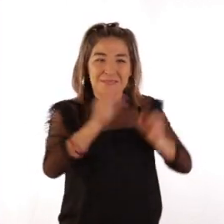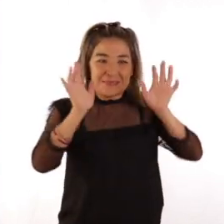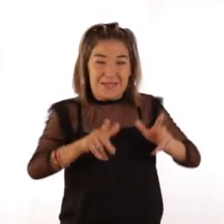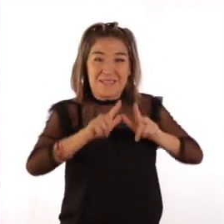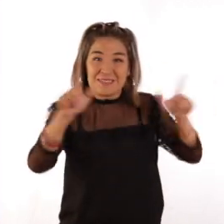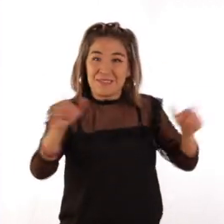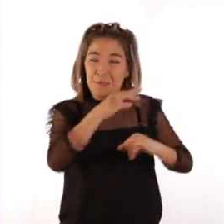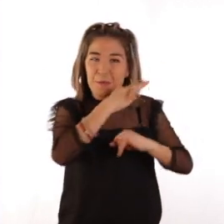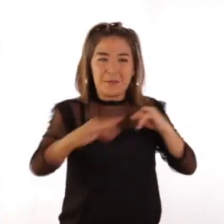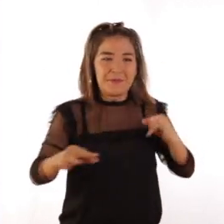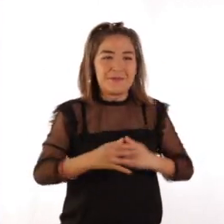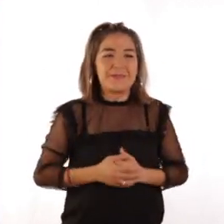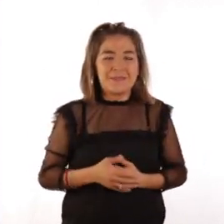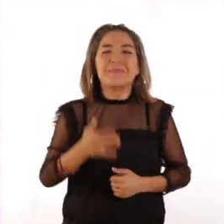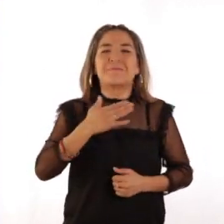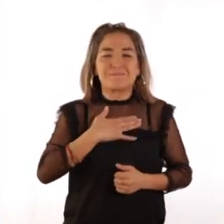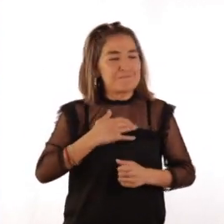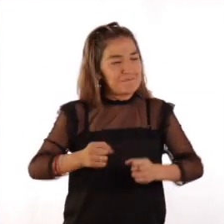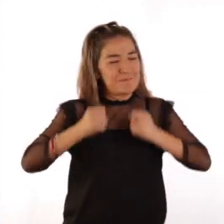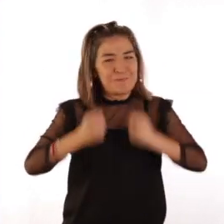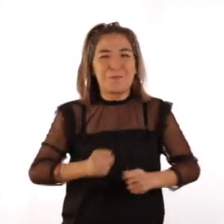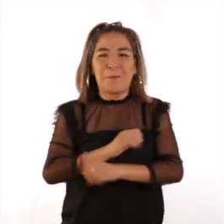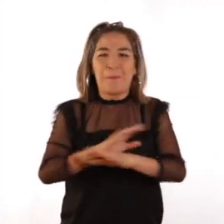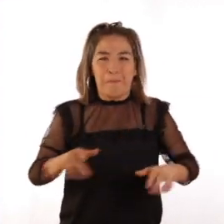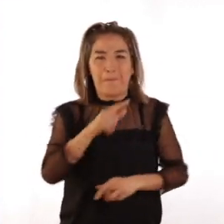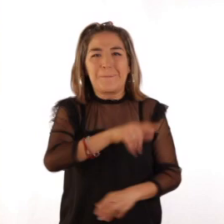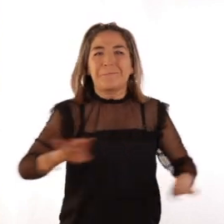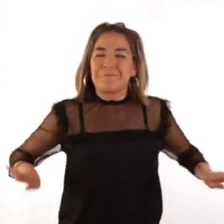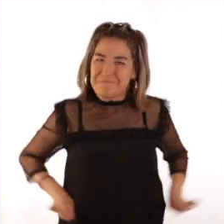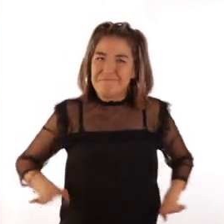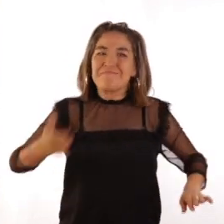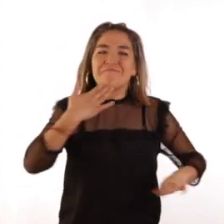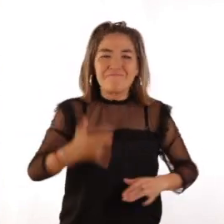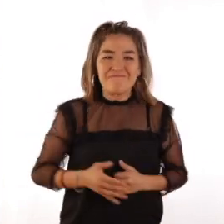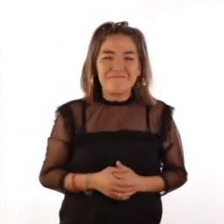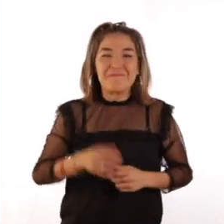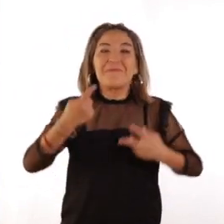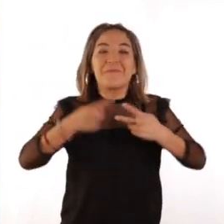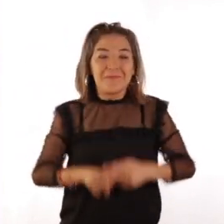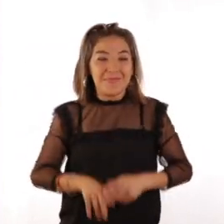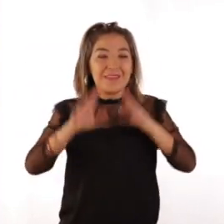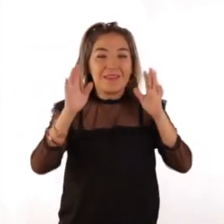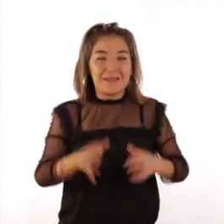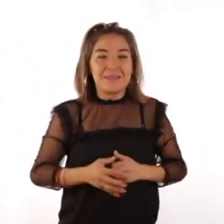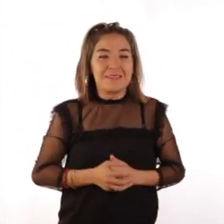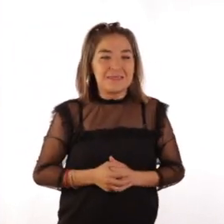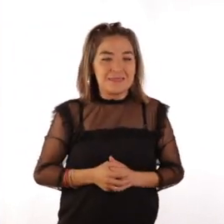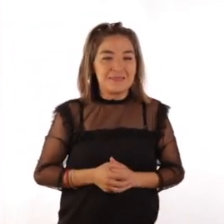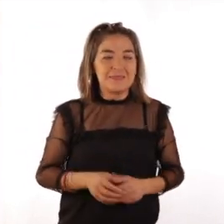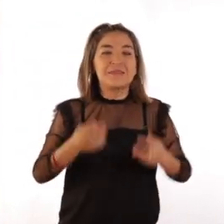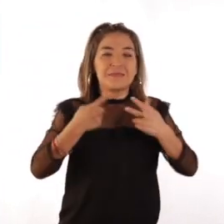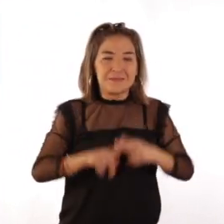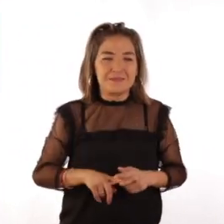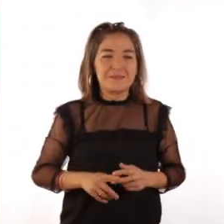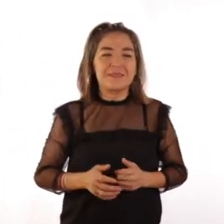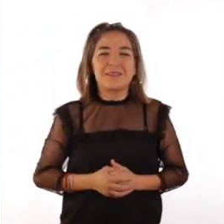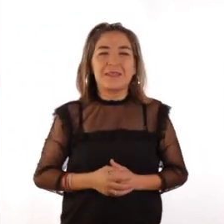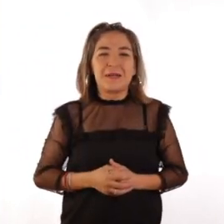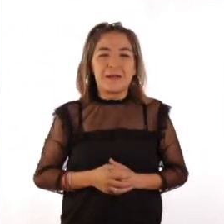aquí. ¿Estás listo para el final? Yo nací lista. Ah, esa es la actitud. Perfecto, producción. Por favor, el tiempo restante en el